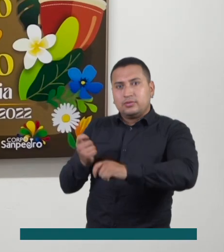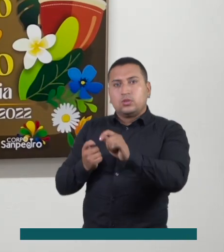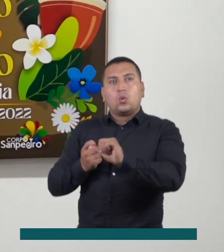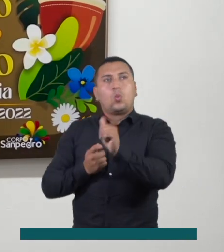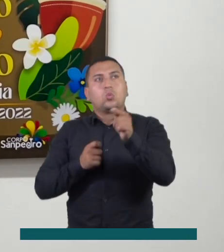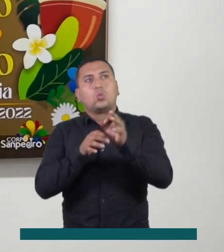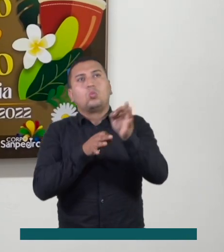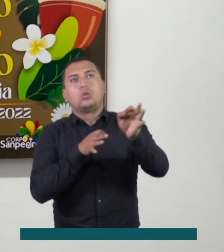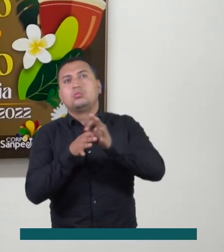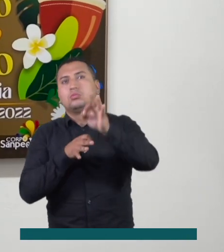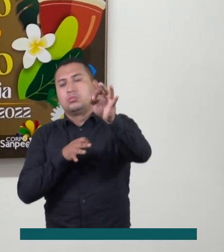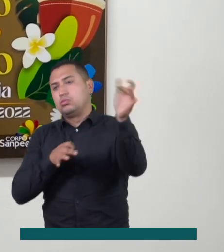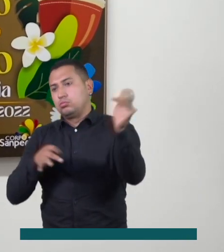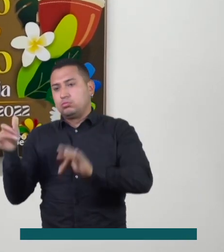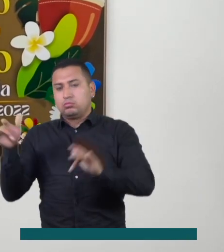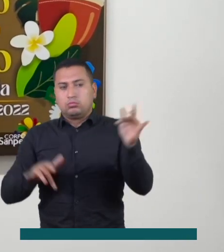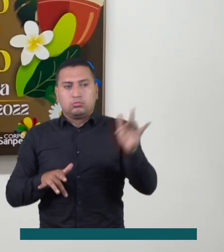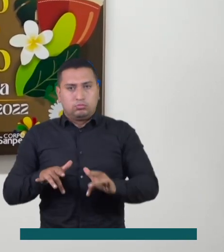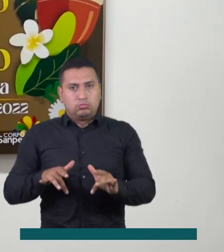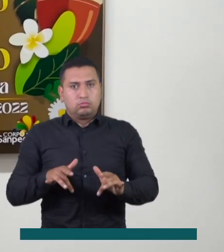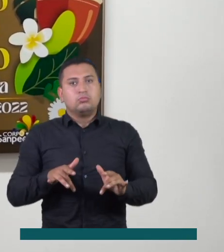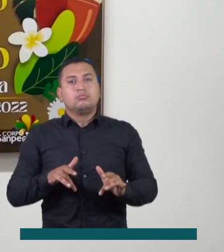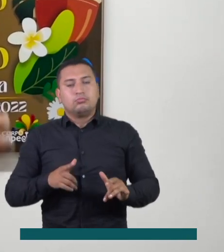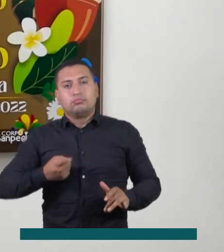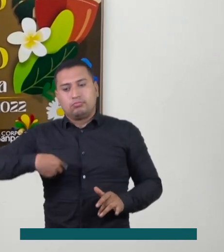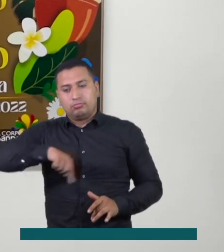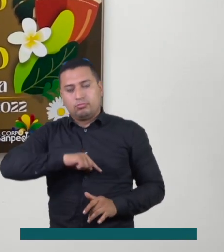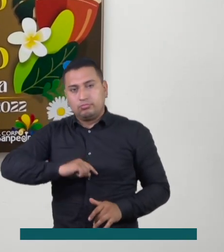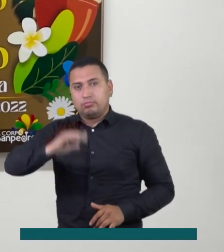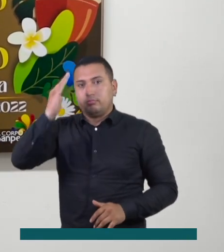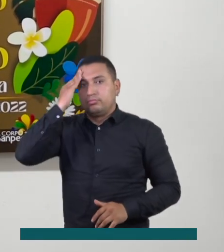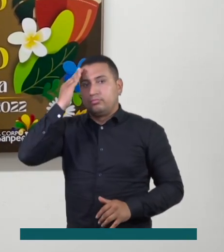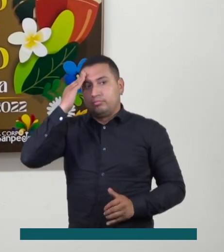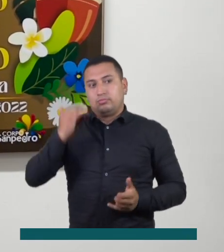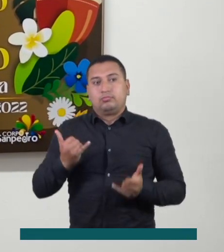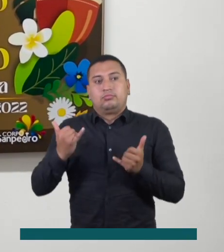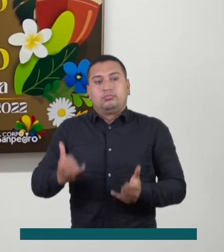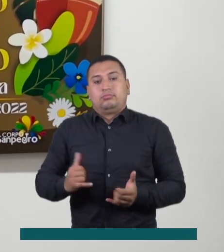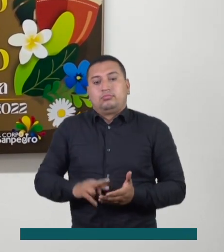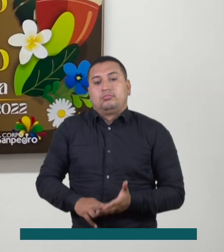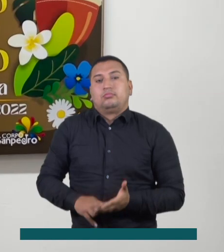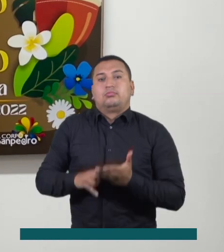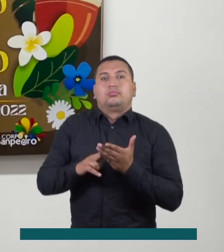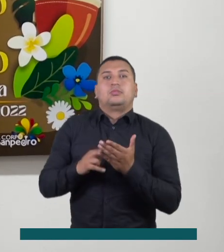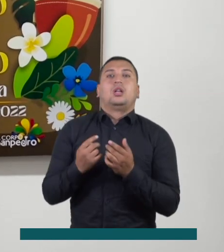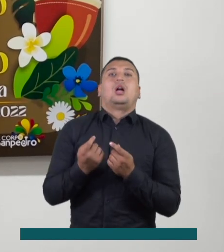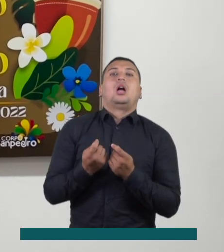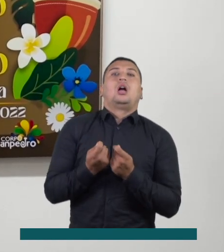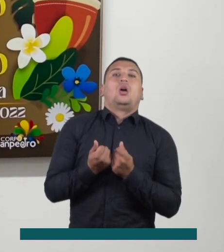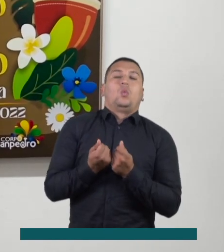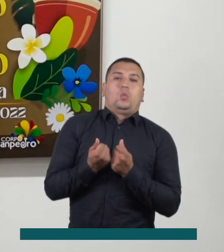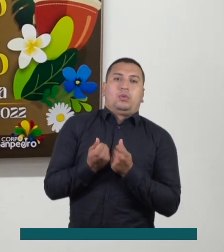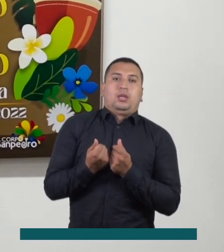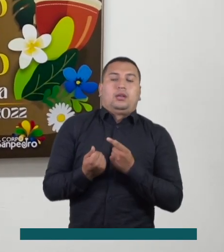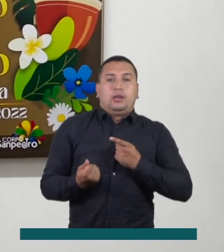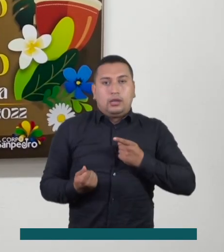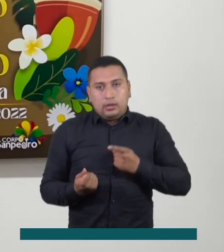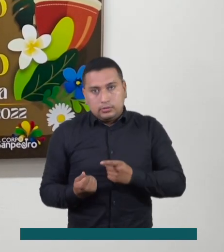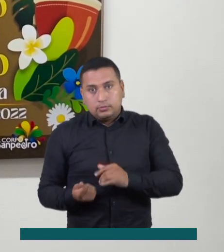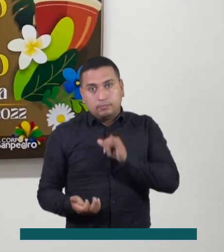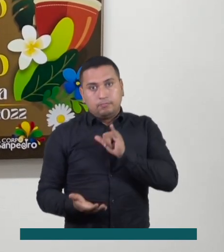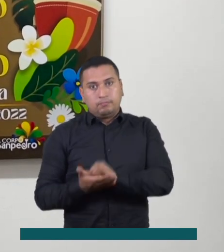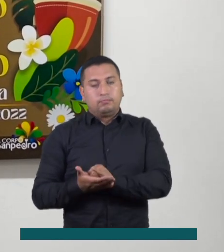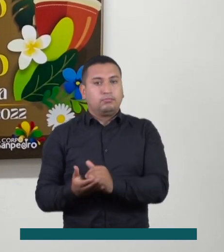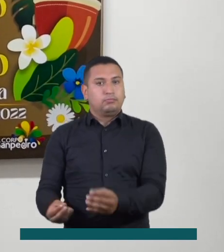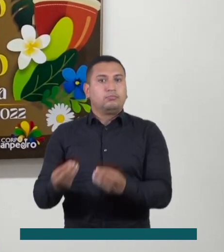municipios, sabemos que estamos en este momento en la verdadera reactivación económica y eso de verdad que es